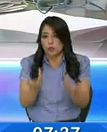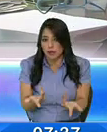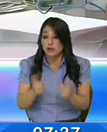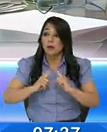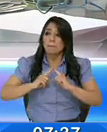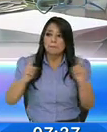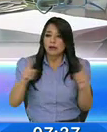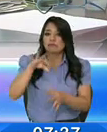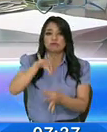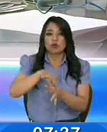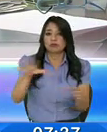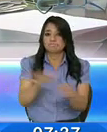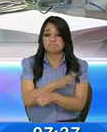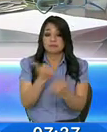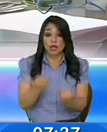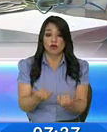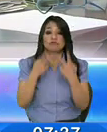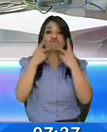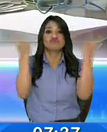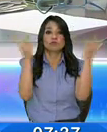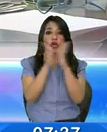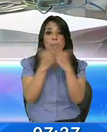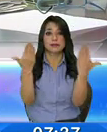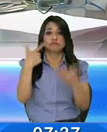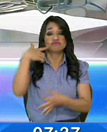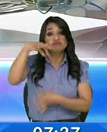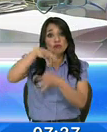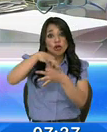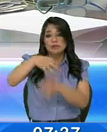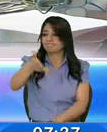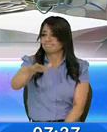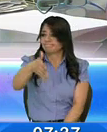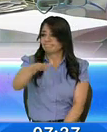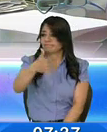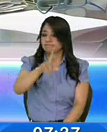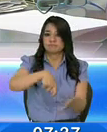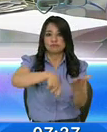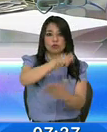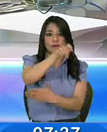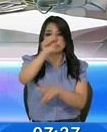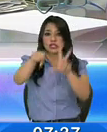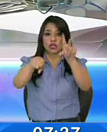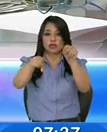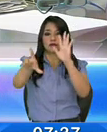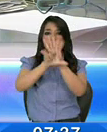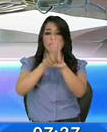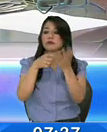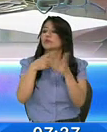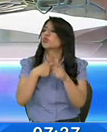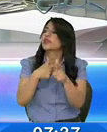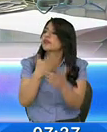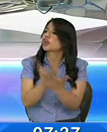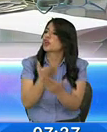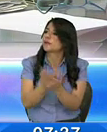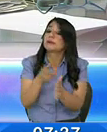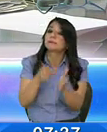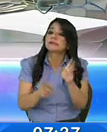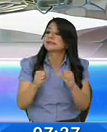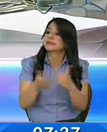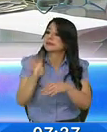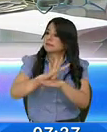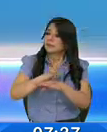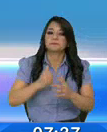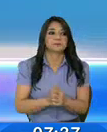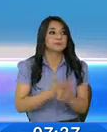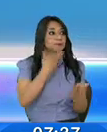no hay votos como hoy publique el comercio sin votos para negar o aprobar la ley urgente materia con amigos que pasen asamblea miguel